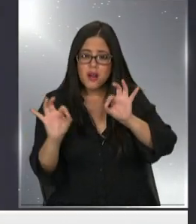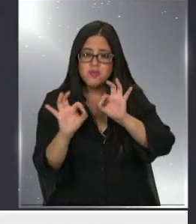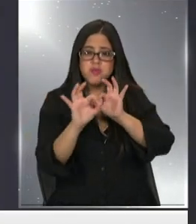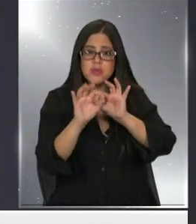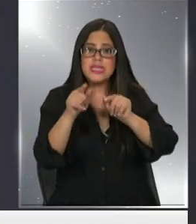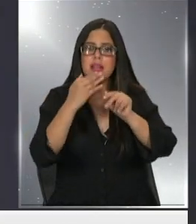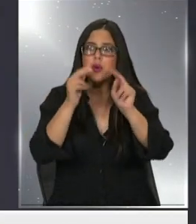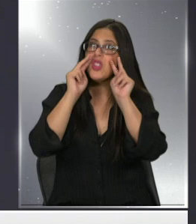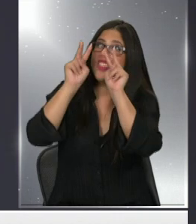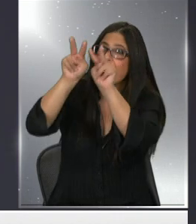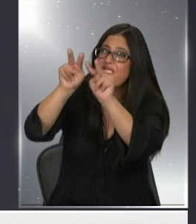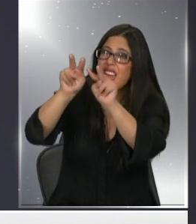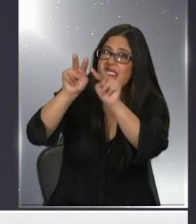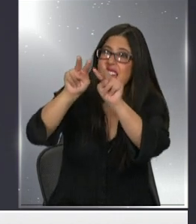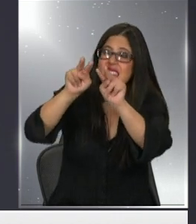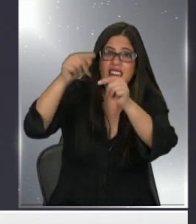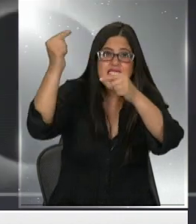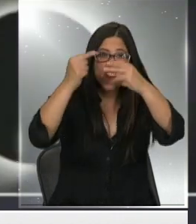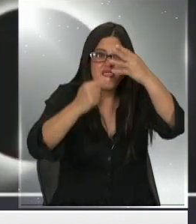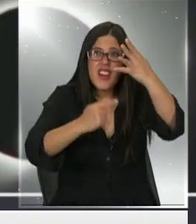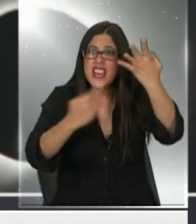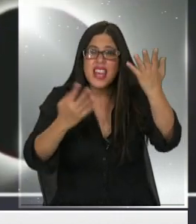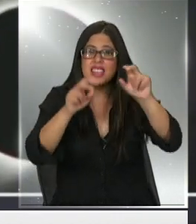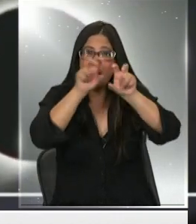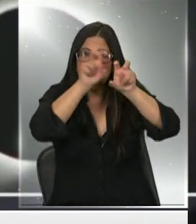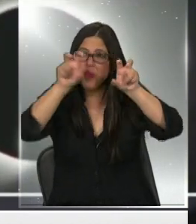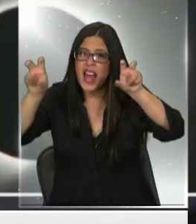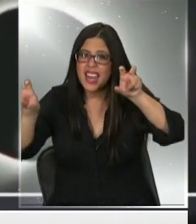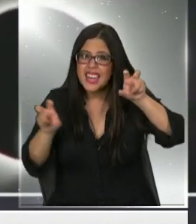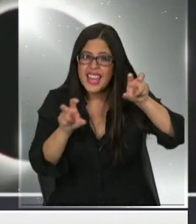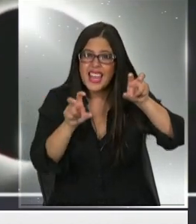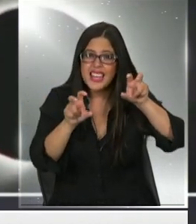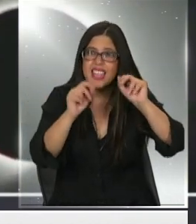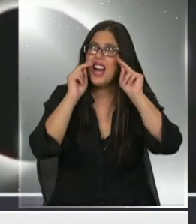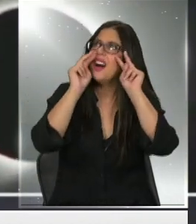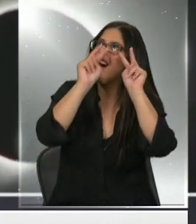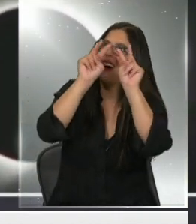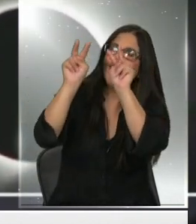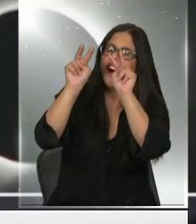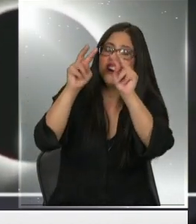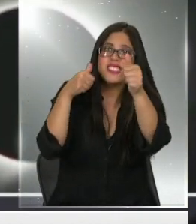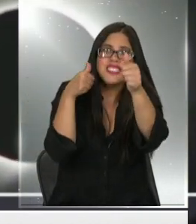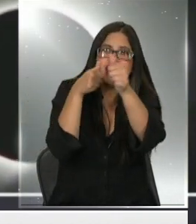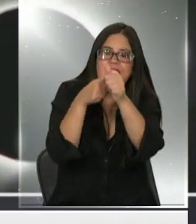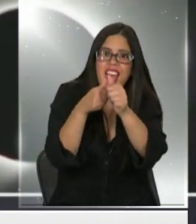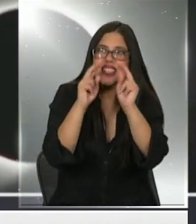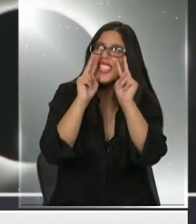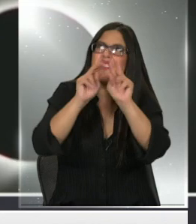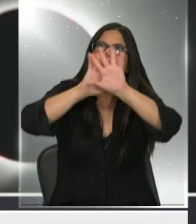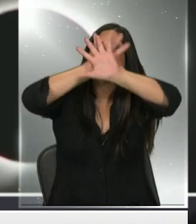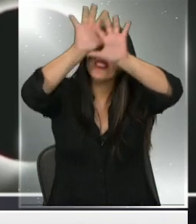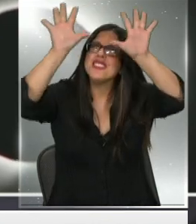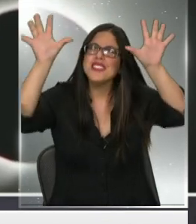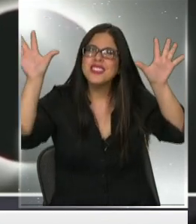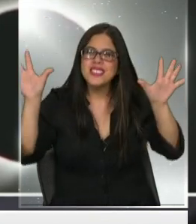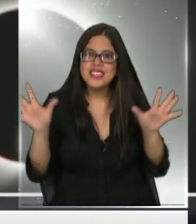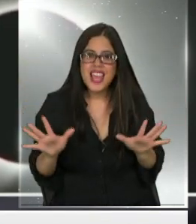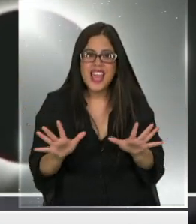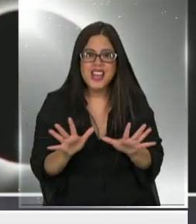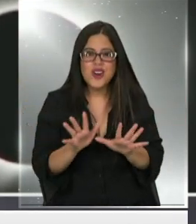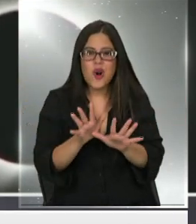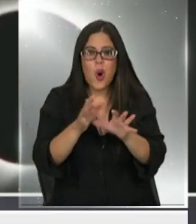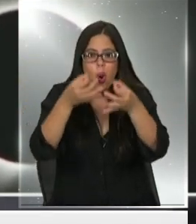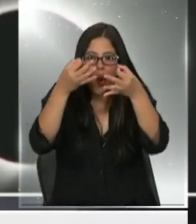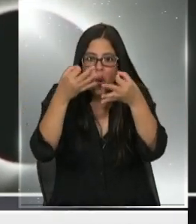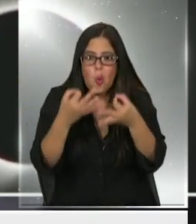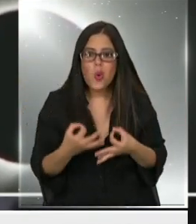Saturno y Júpiter, Mercurio, Venus, todos al alcance de la mano, todos en el cielo en pleno mediodía. No hay forma